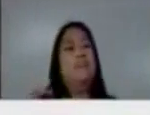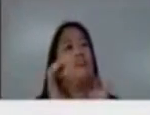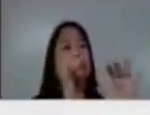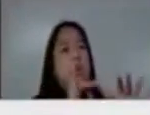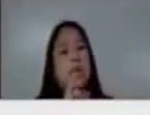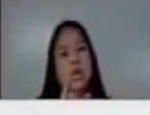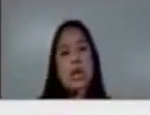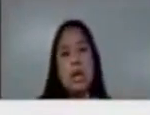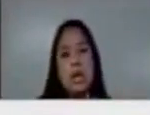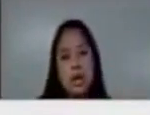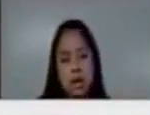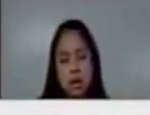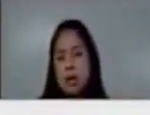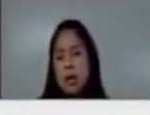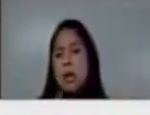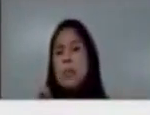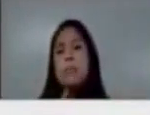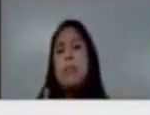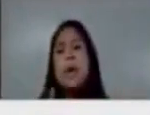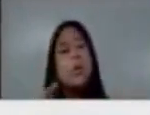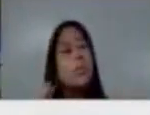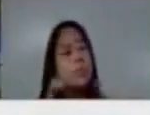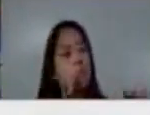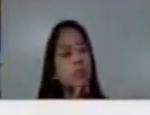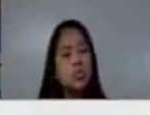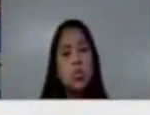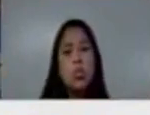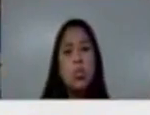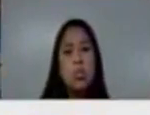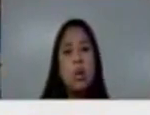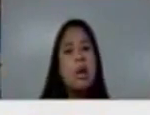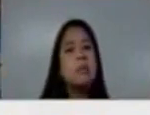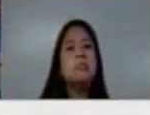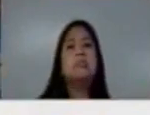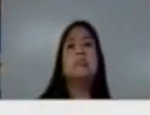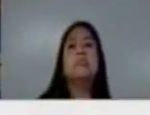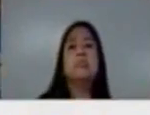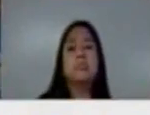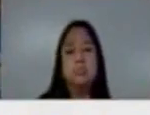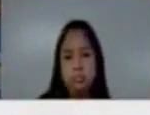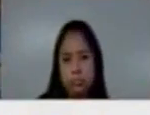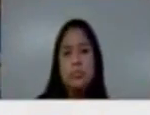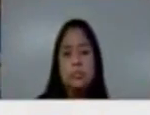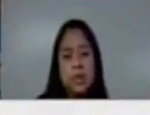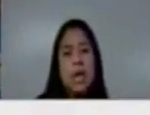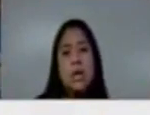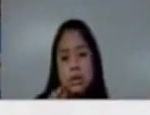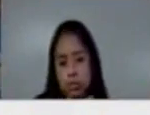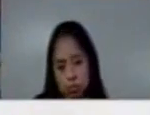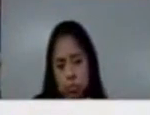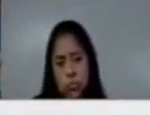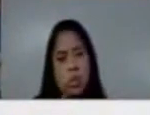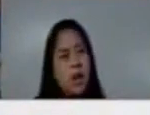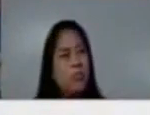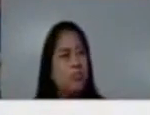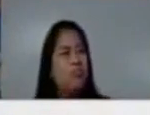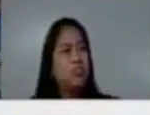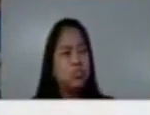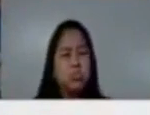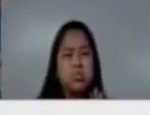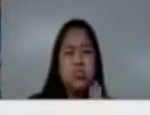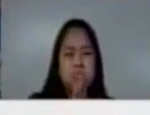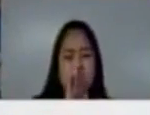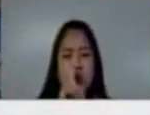esa inmigración ilegal no se va a detener si no desarrollamos. Y si no desarrollamos en conjunto los